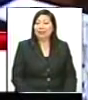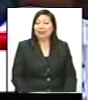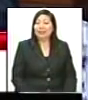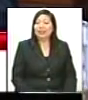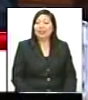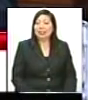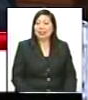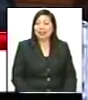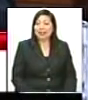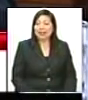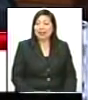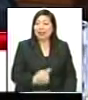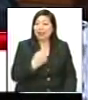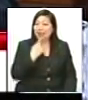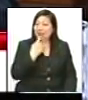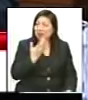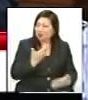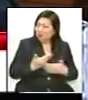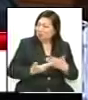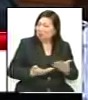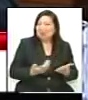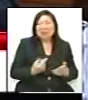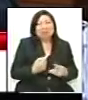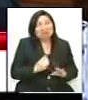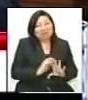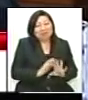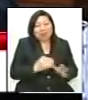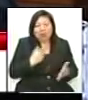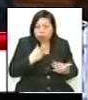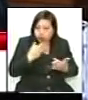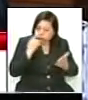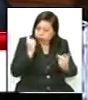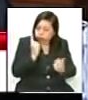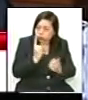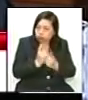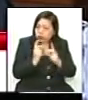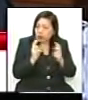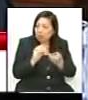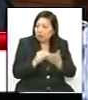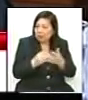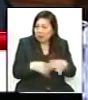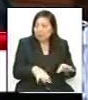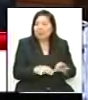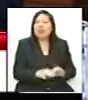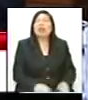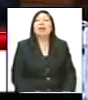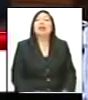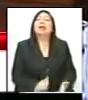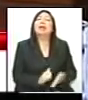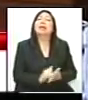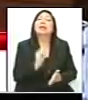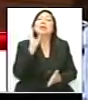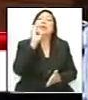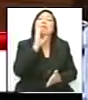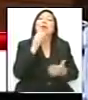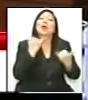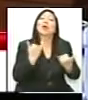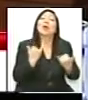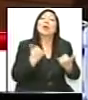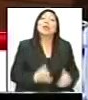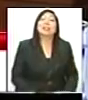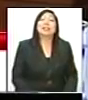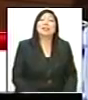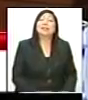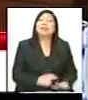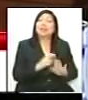más, podríamos seguir hablando de las cuestiones emotivas, pero hay que entrar al tema. ¿Qué es lo que se busca con